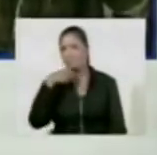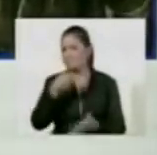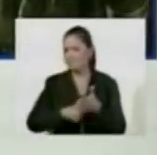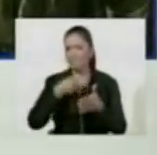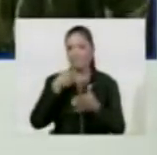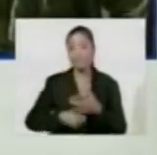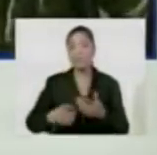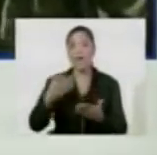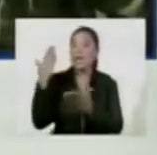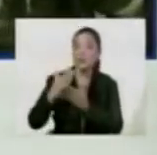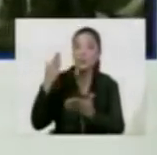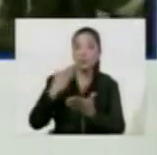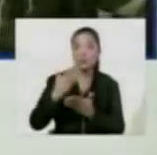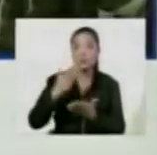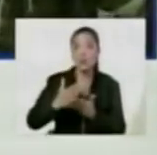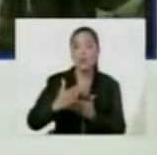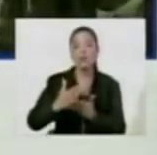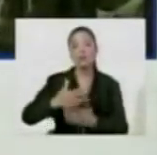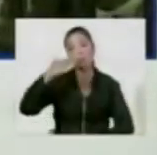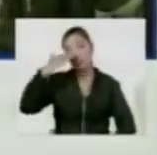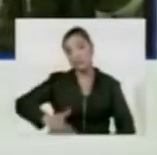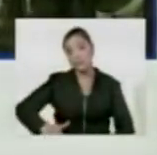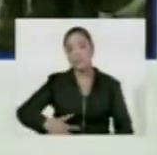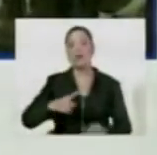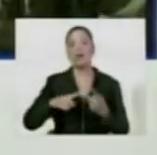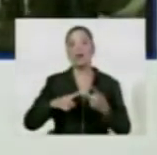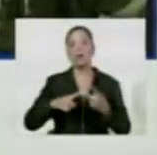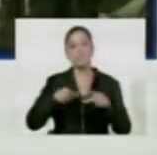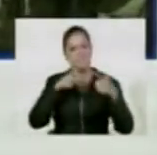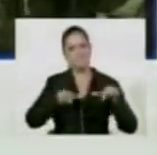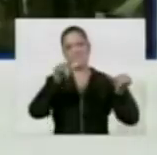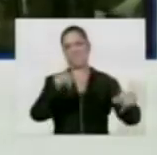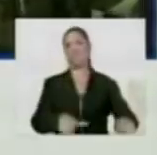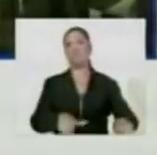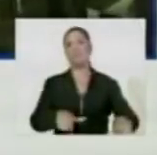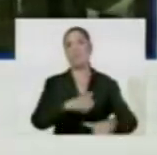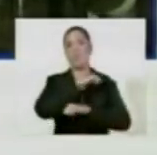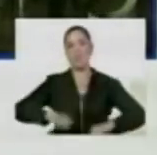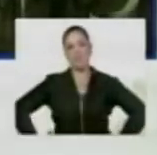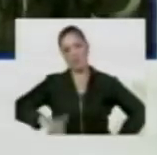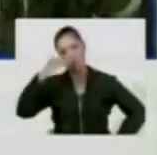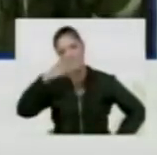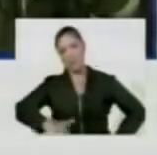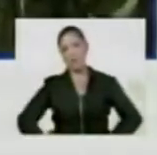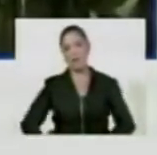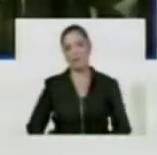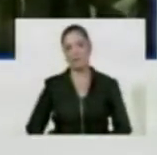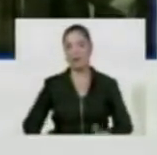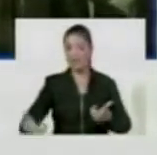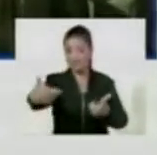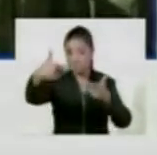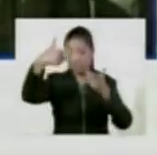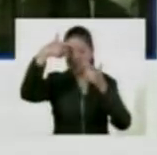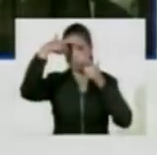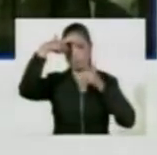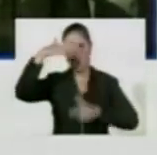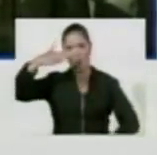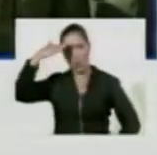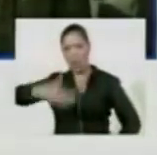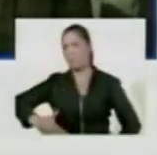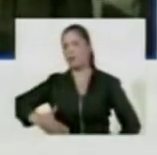Academia Militar del Ejército, forjado en los cuarteles de la Fuerza Armada, Hugo Chávez Frías, comandante